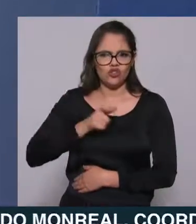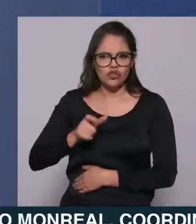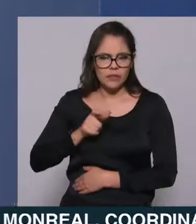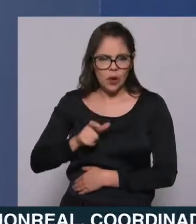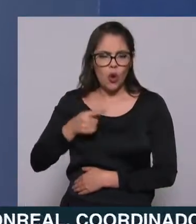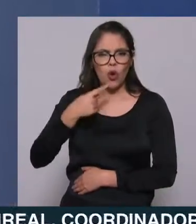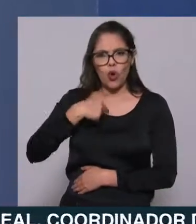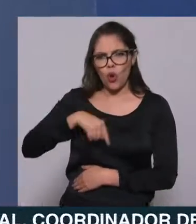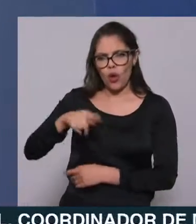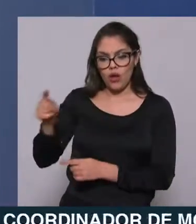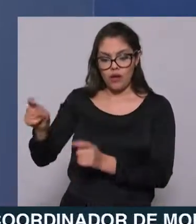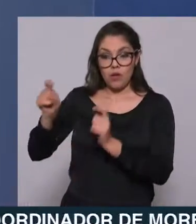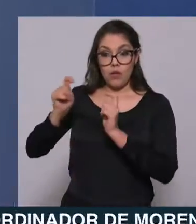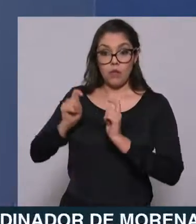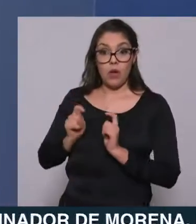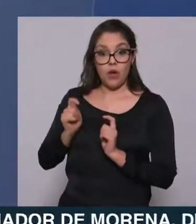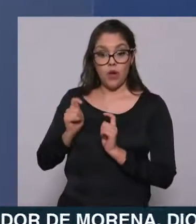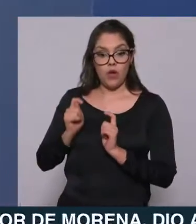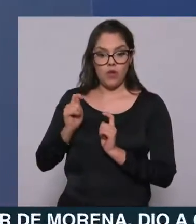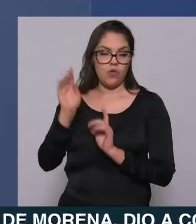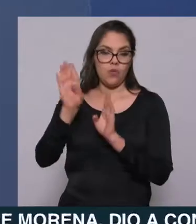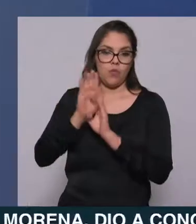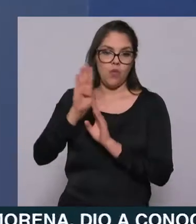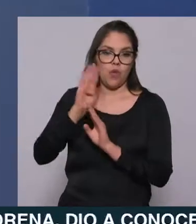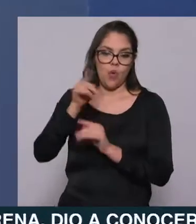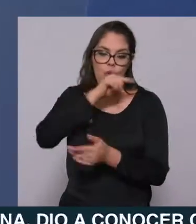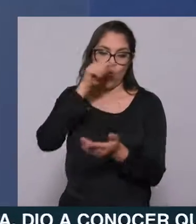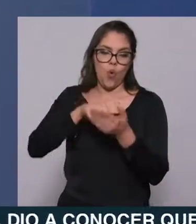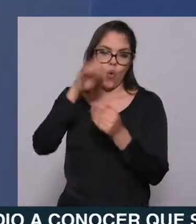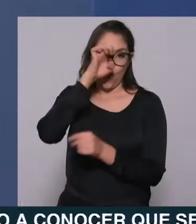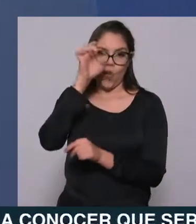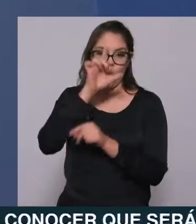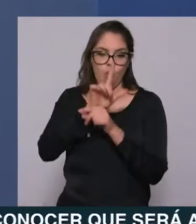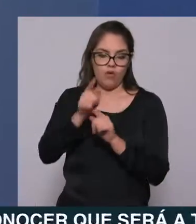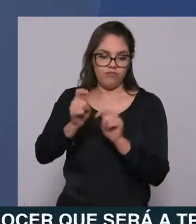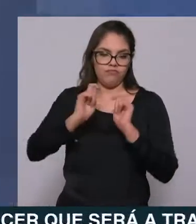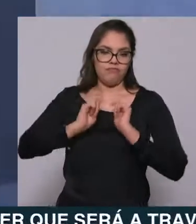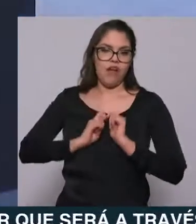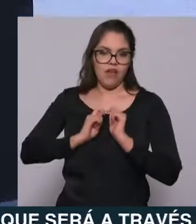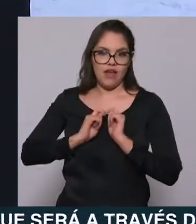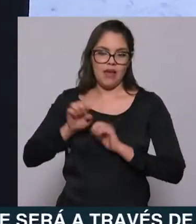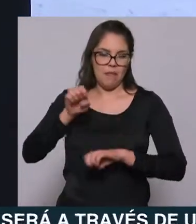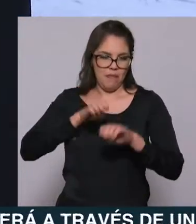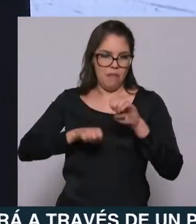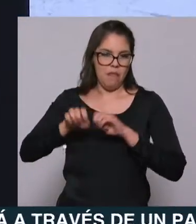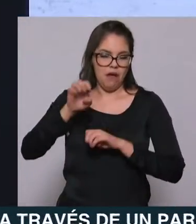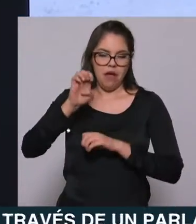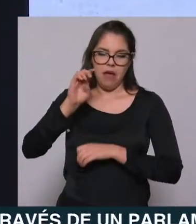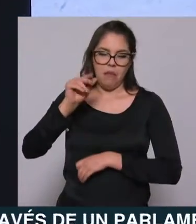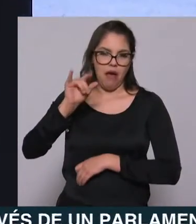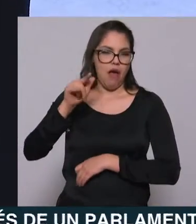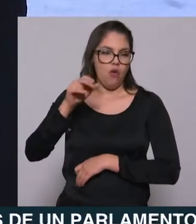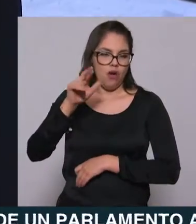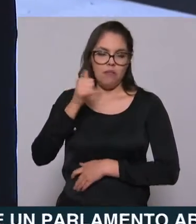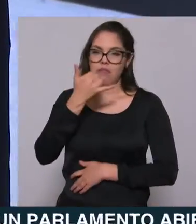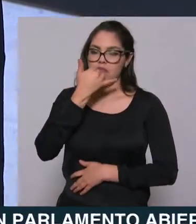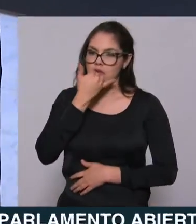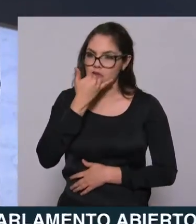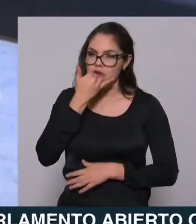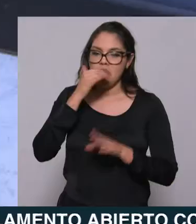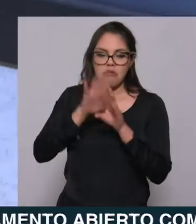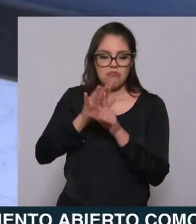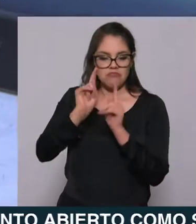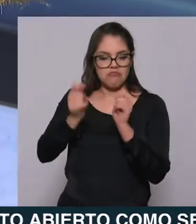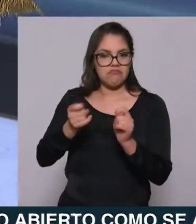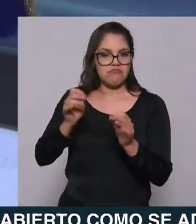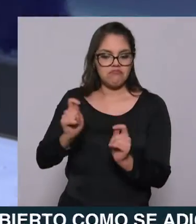Nosotras obtenemos el título de embajadoras culturales y pues este título nos representa a nosotras como justamente como embajadoras,